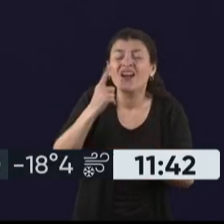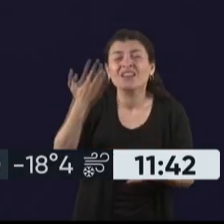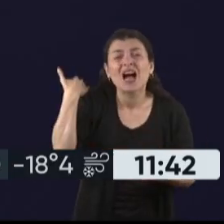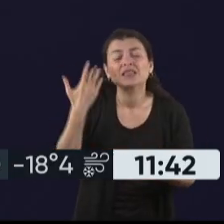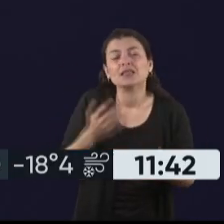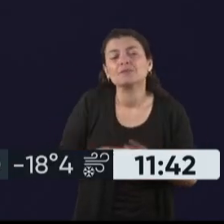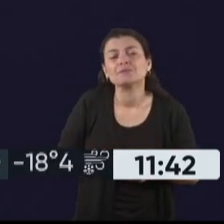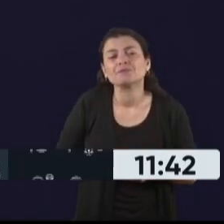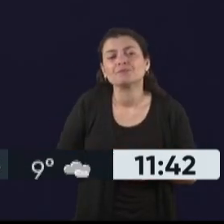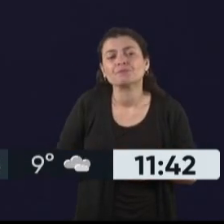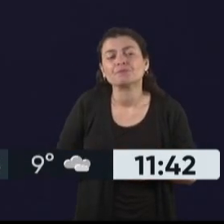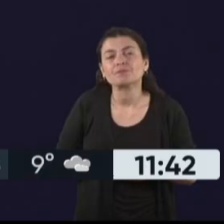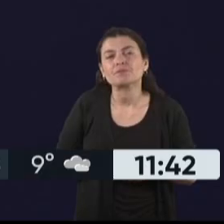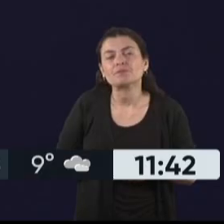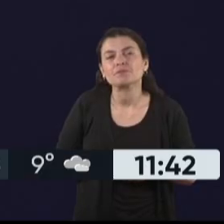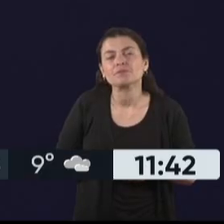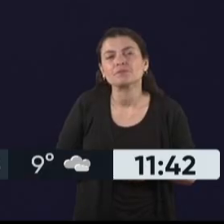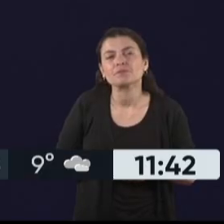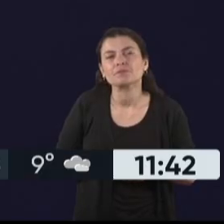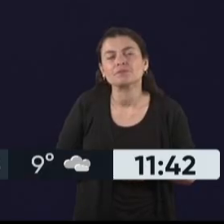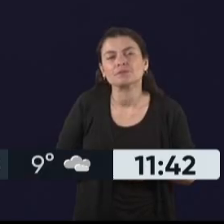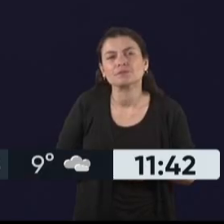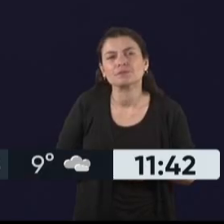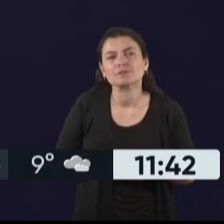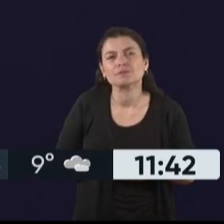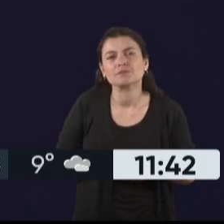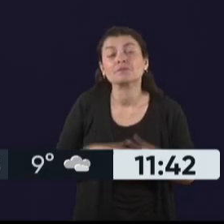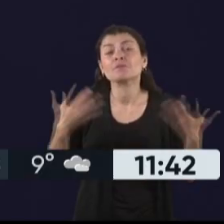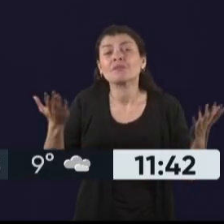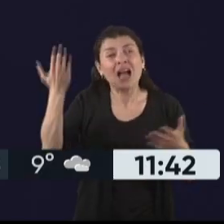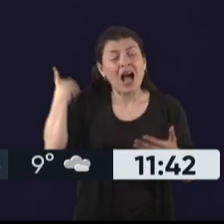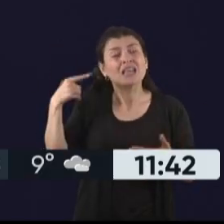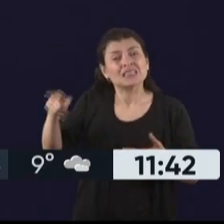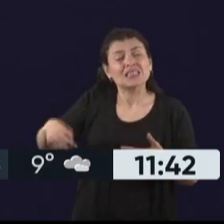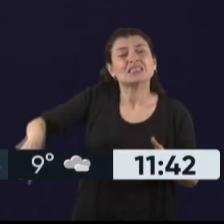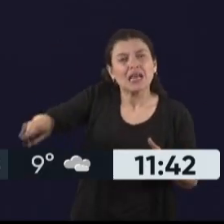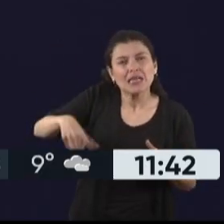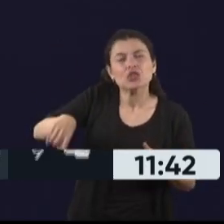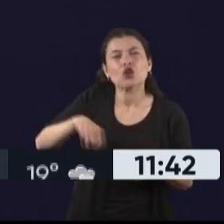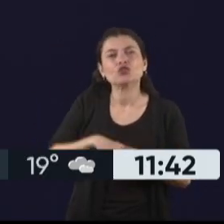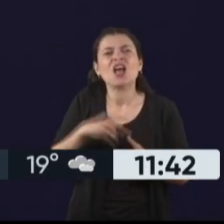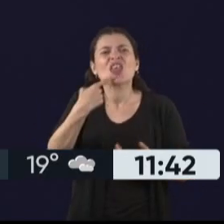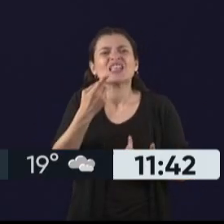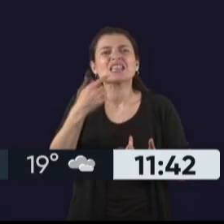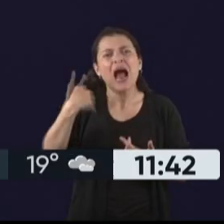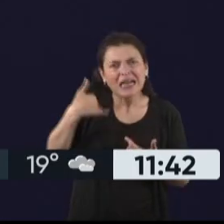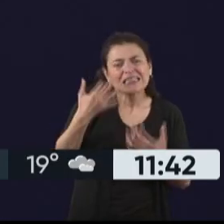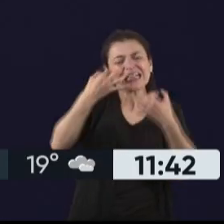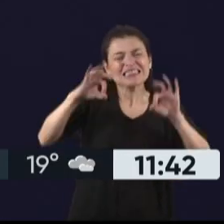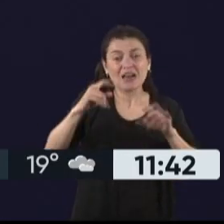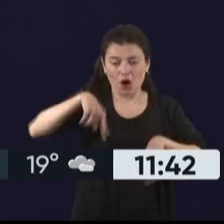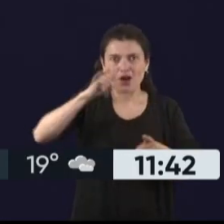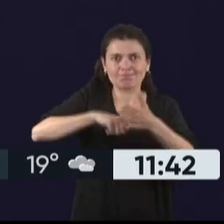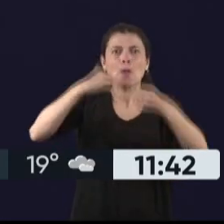cuando hablaban de estigmatización y de que teníamos menos pobres que en Alemania? Pero